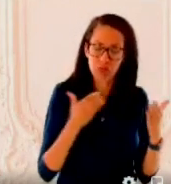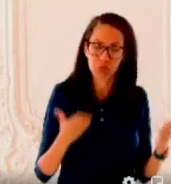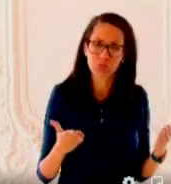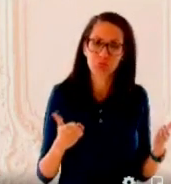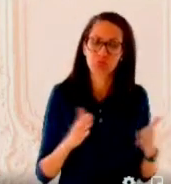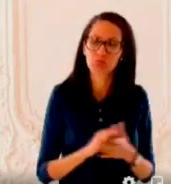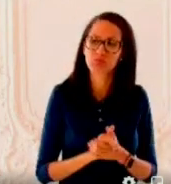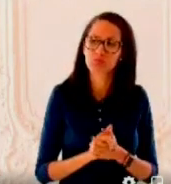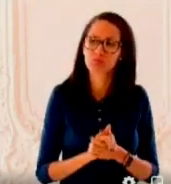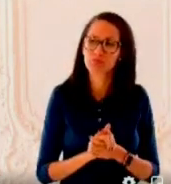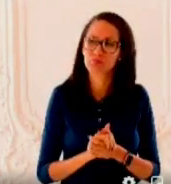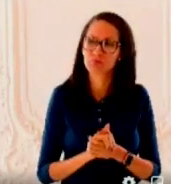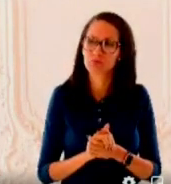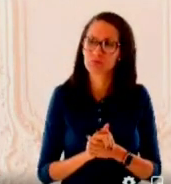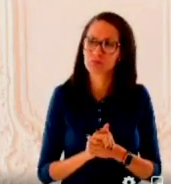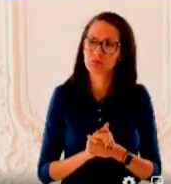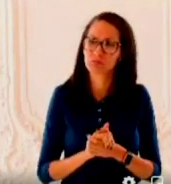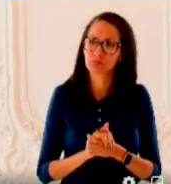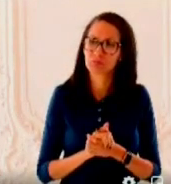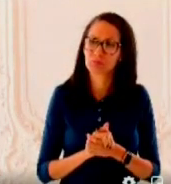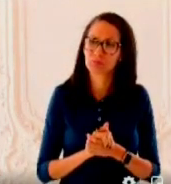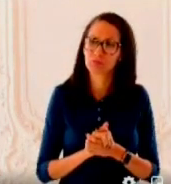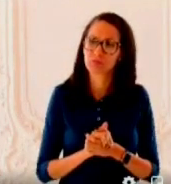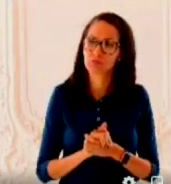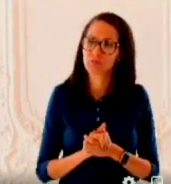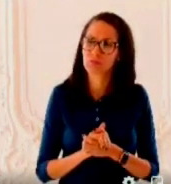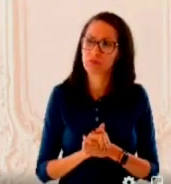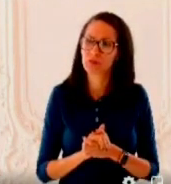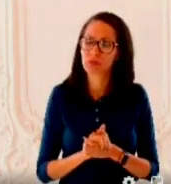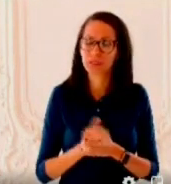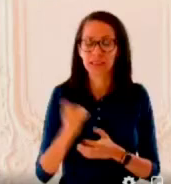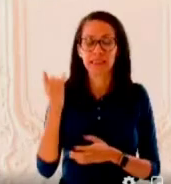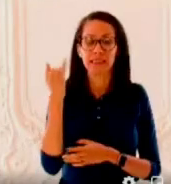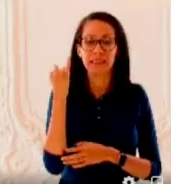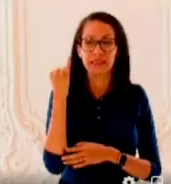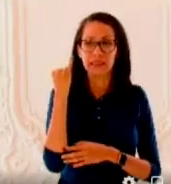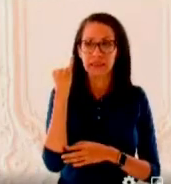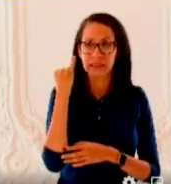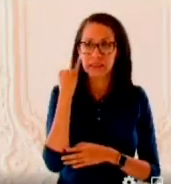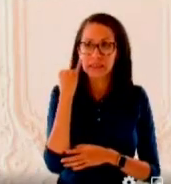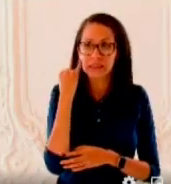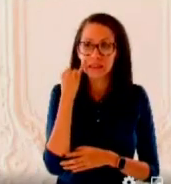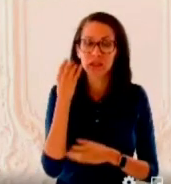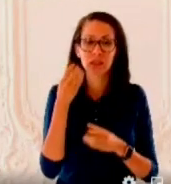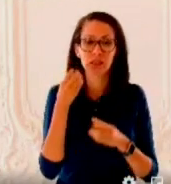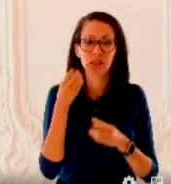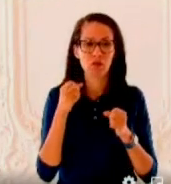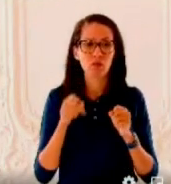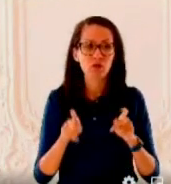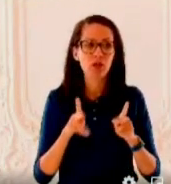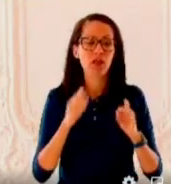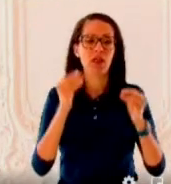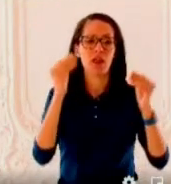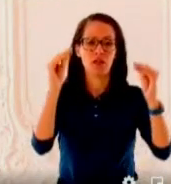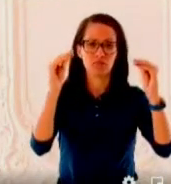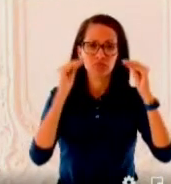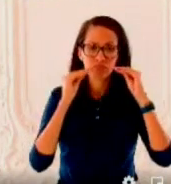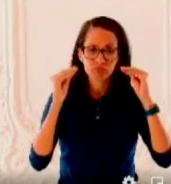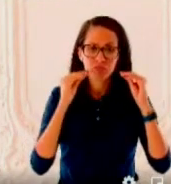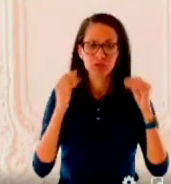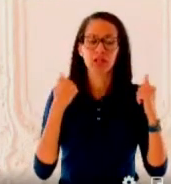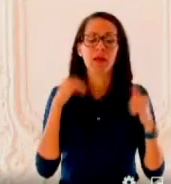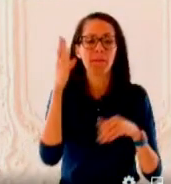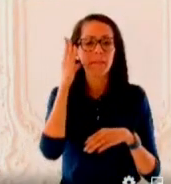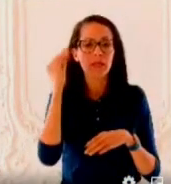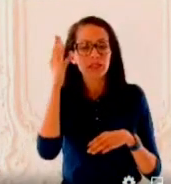Pero si yo he tenido la fortuna de educarme, de tener experiencias